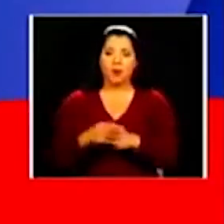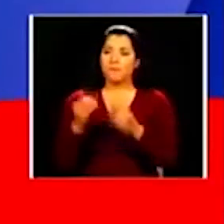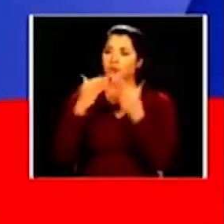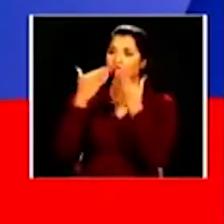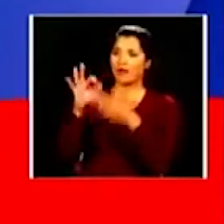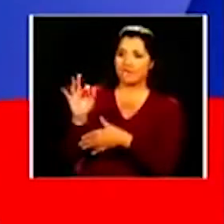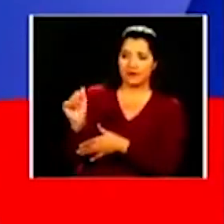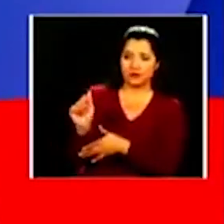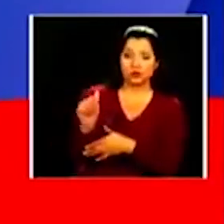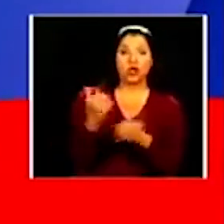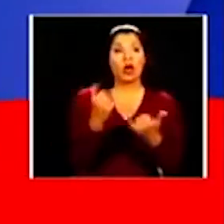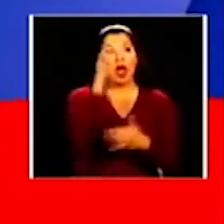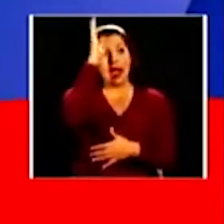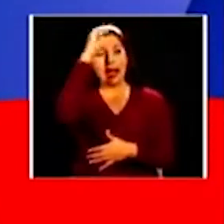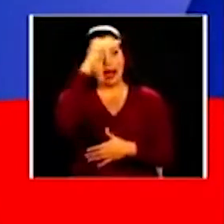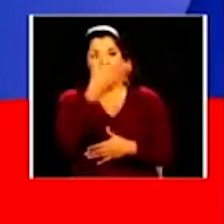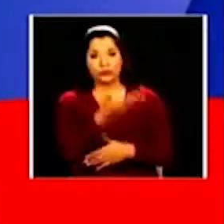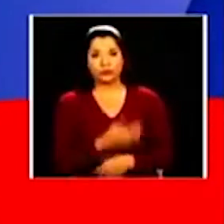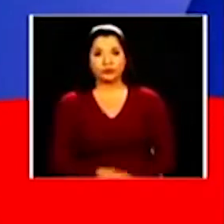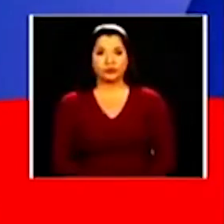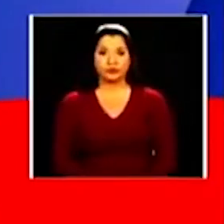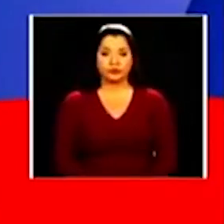Don Carlos, su turno.